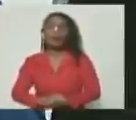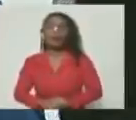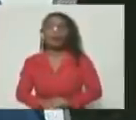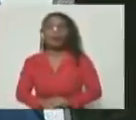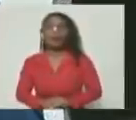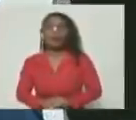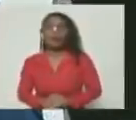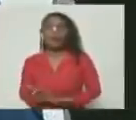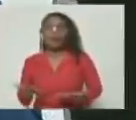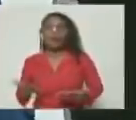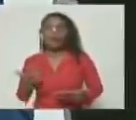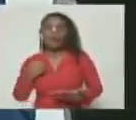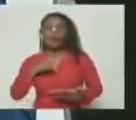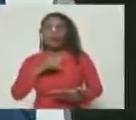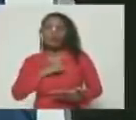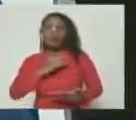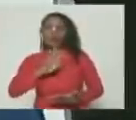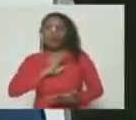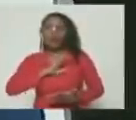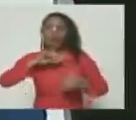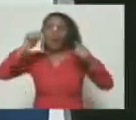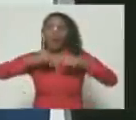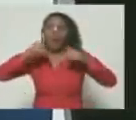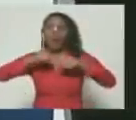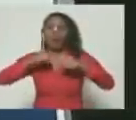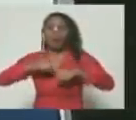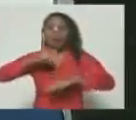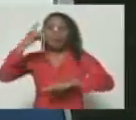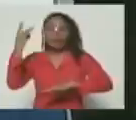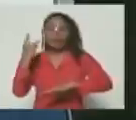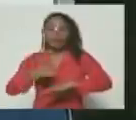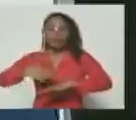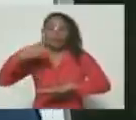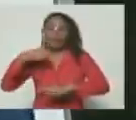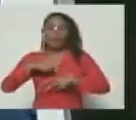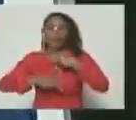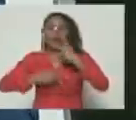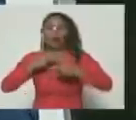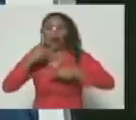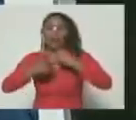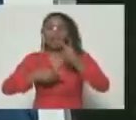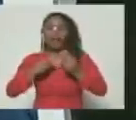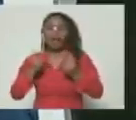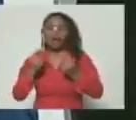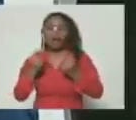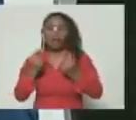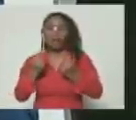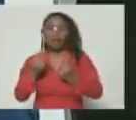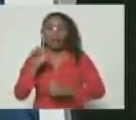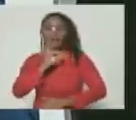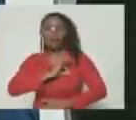Y nosotros tenemos hoy una grave crisis política, económica y social,